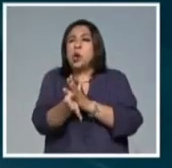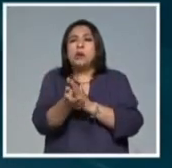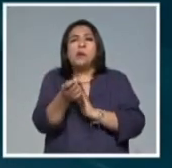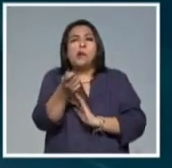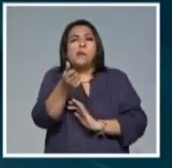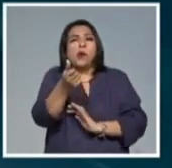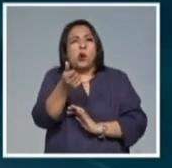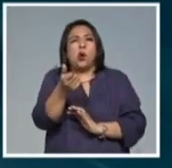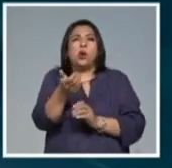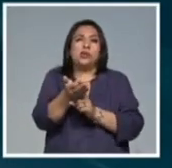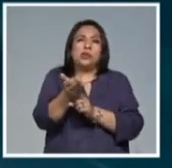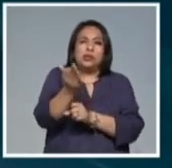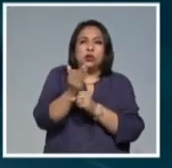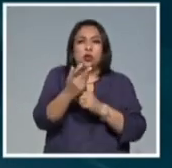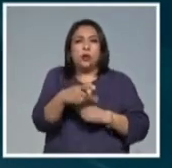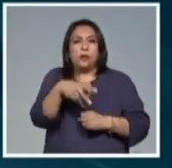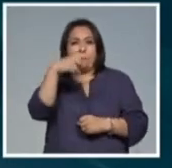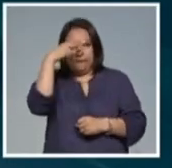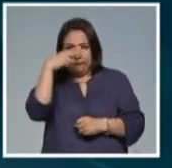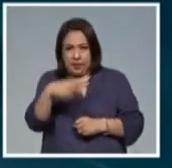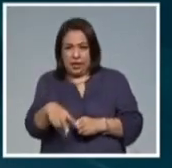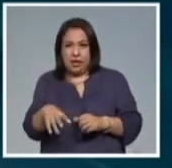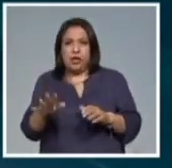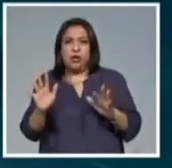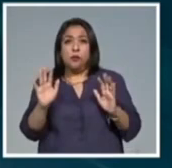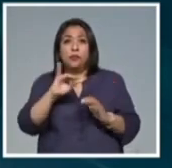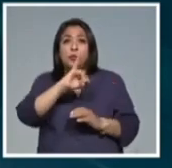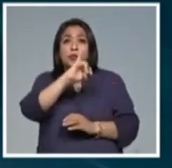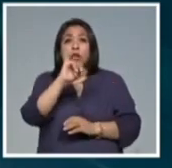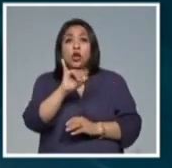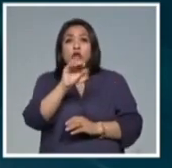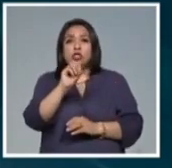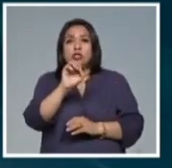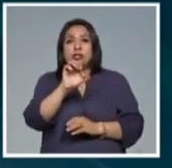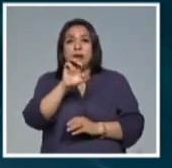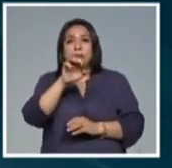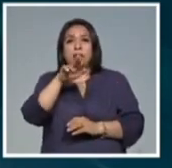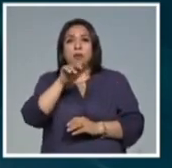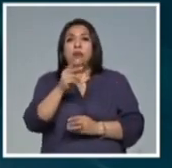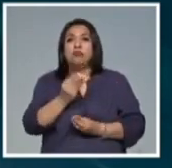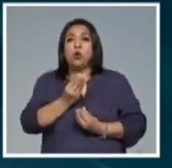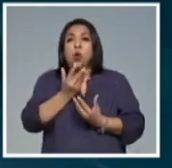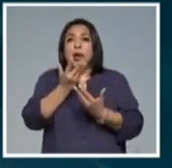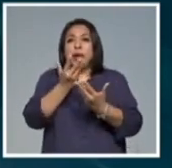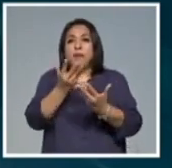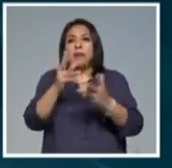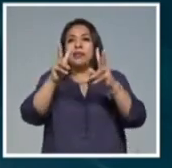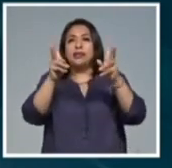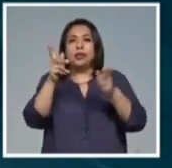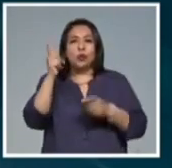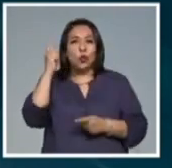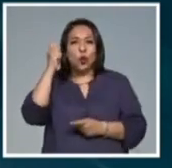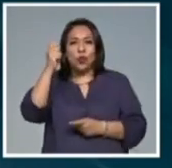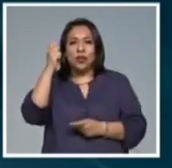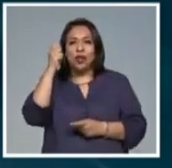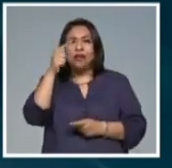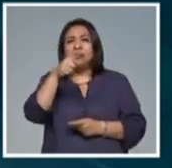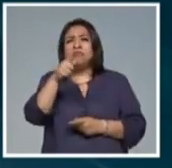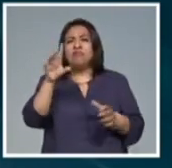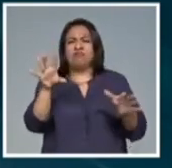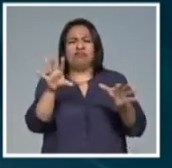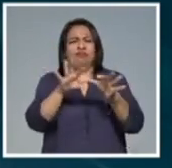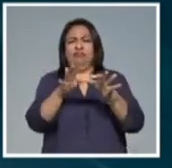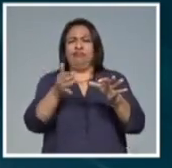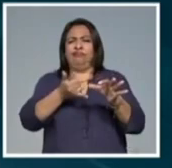jactancioso, un tanto humorístico de México. José Emilio Pacheco le dedicó un poema titulado Tabasco a tan equívoca